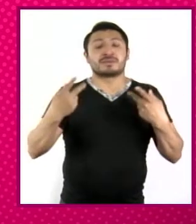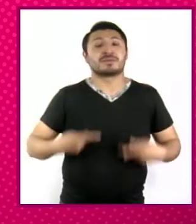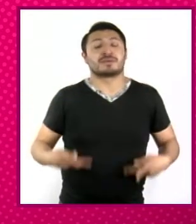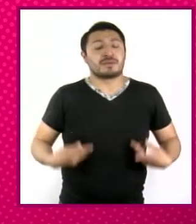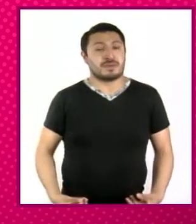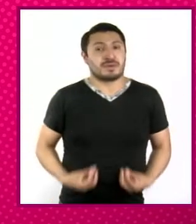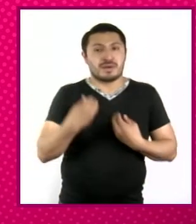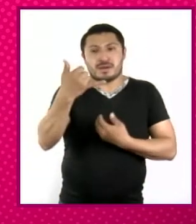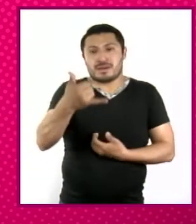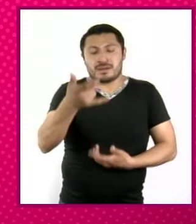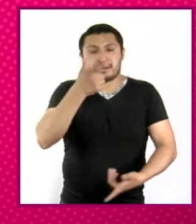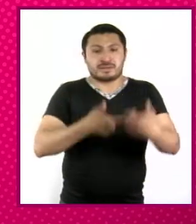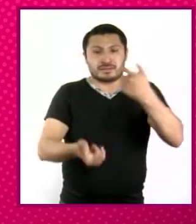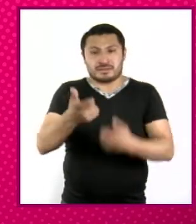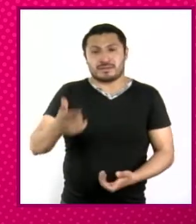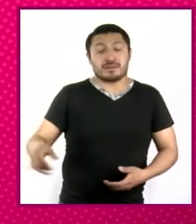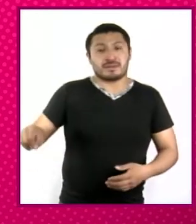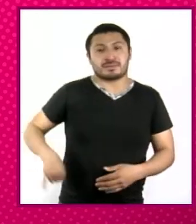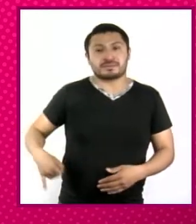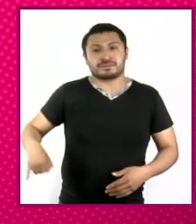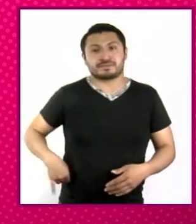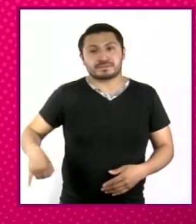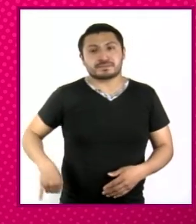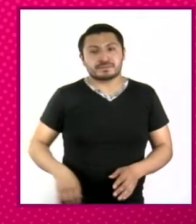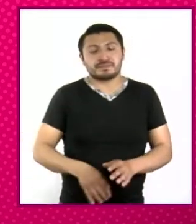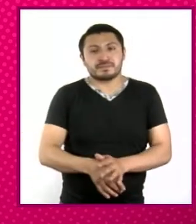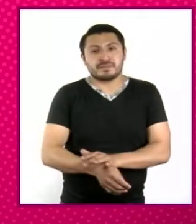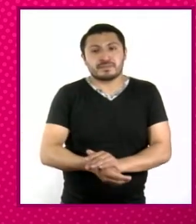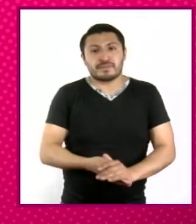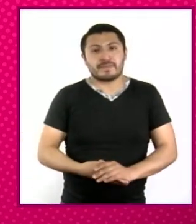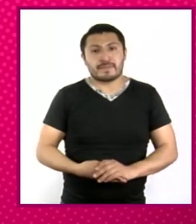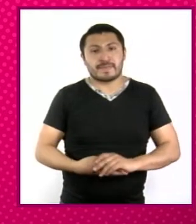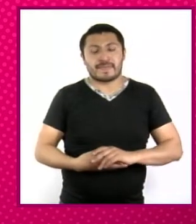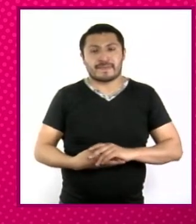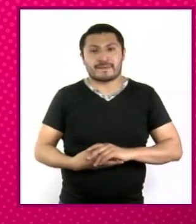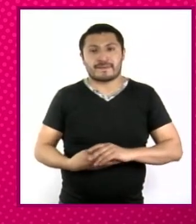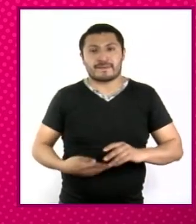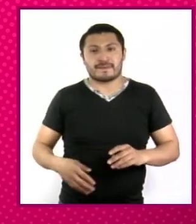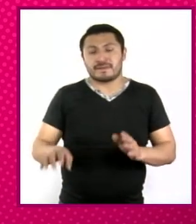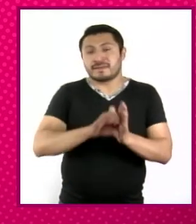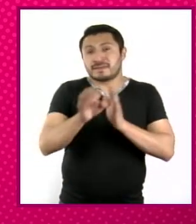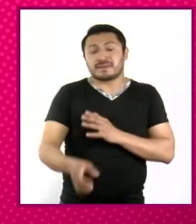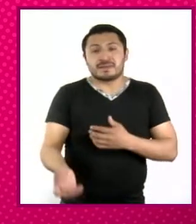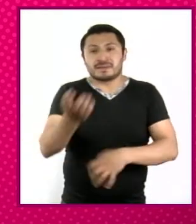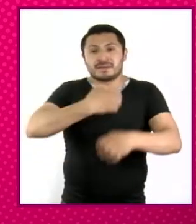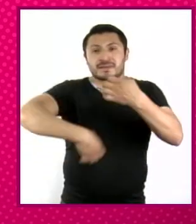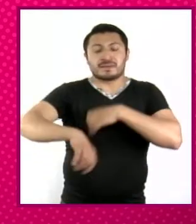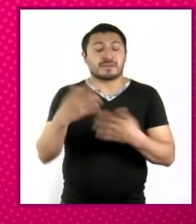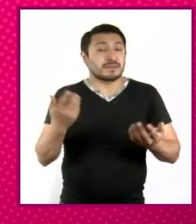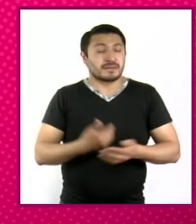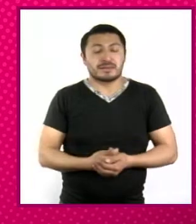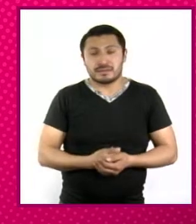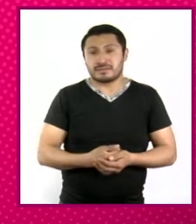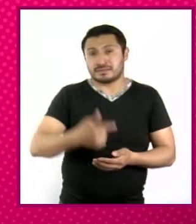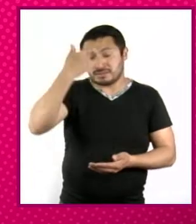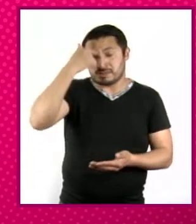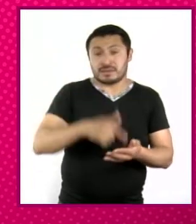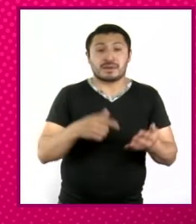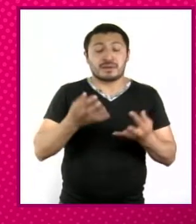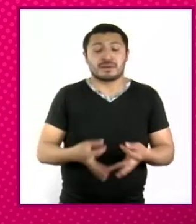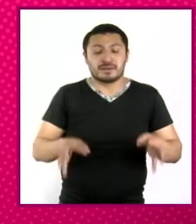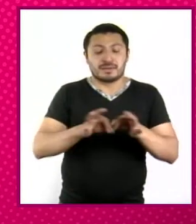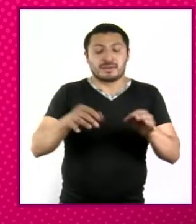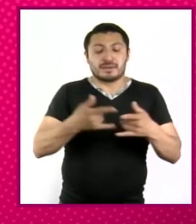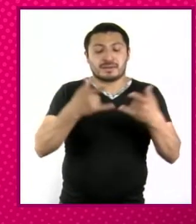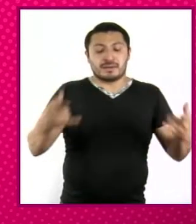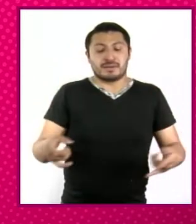que económicamente pues es del interés de, pues, por ejemplo, de empresas transnacionales. Me parece importante de entrada que la